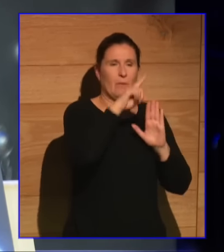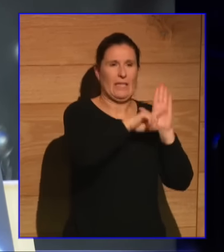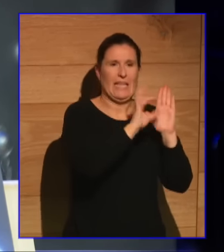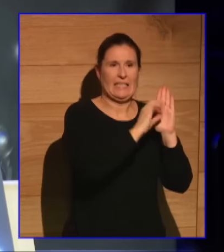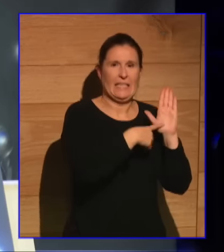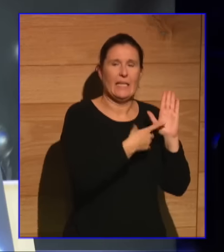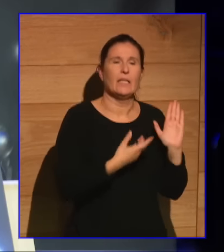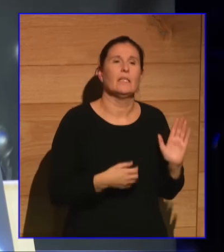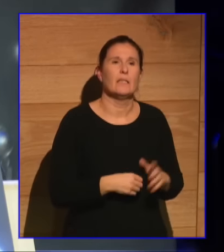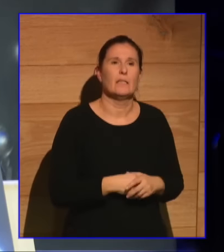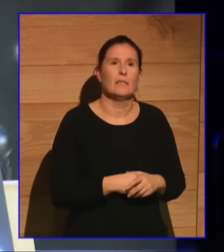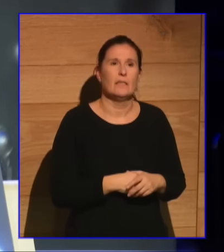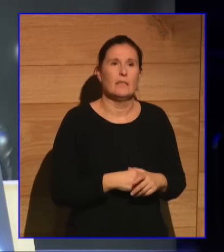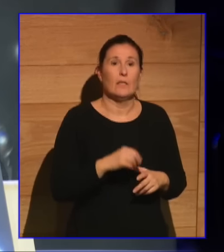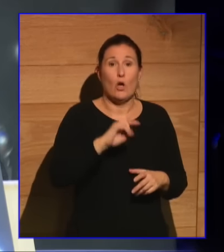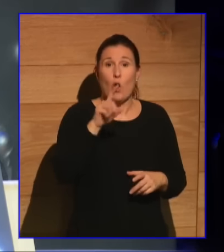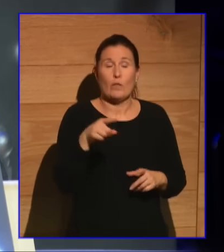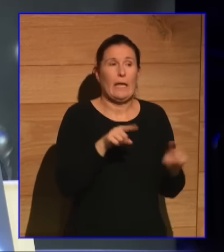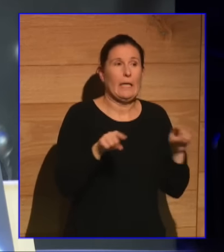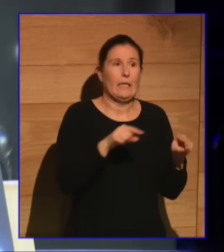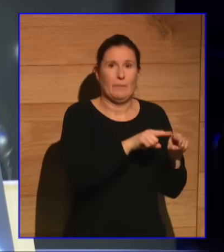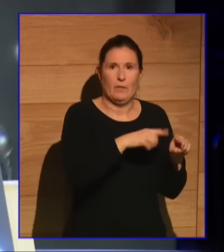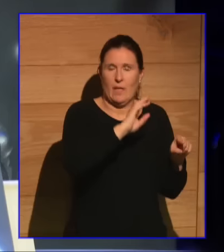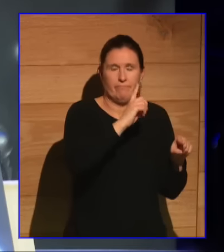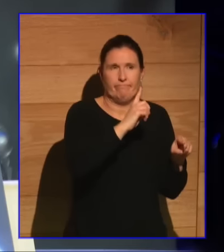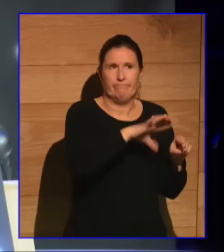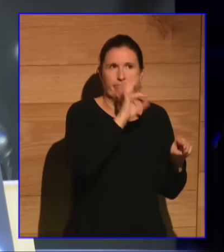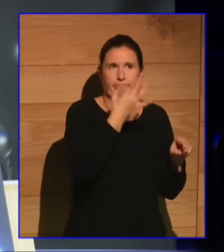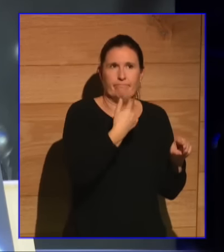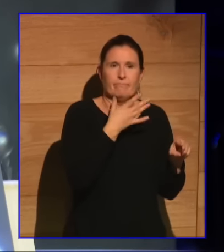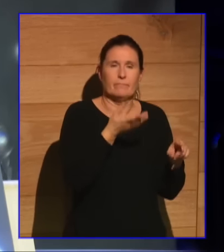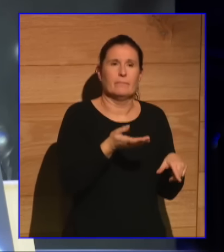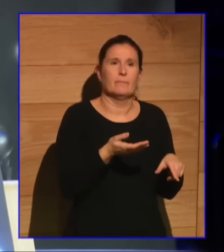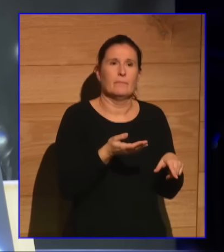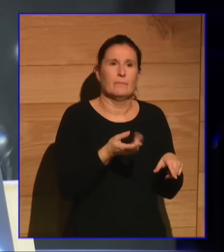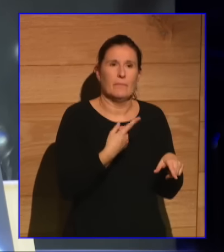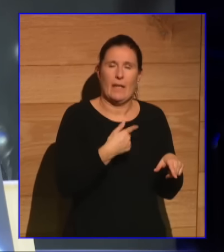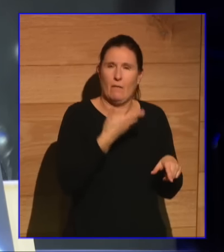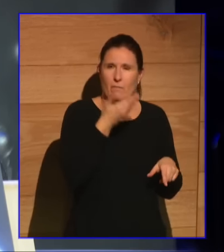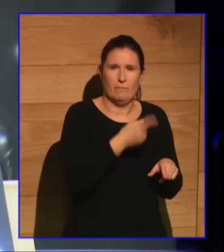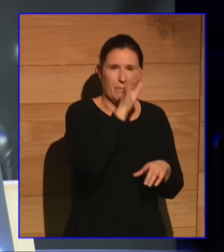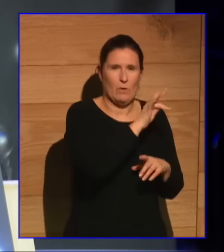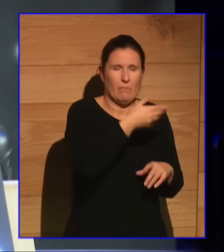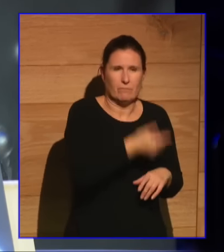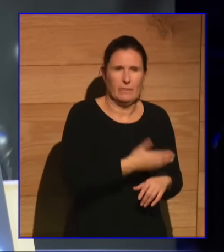muy bien cuál de las dos escogería. Pero para él era fundamental en lo personal.